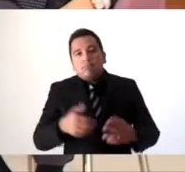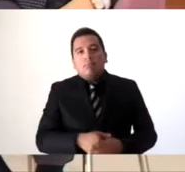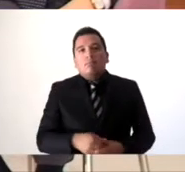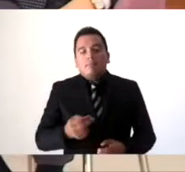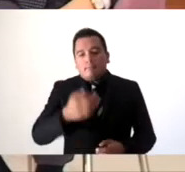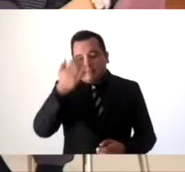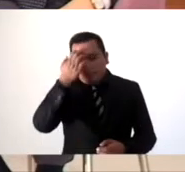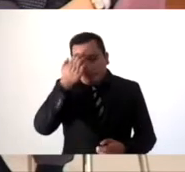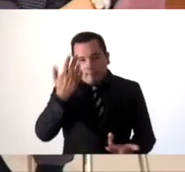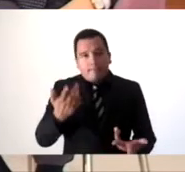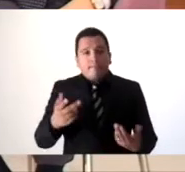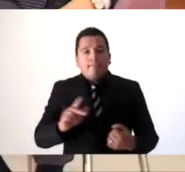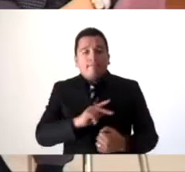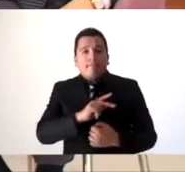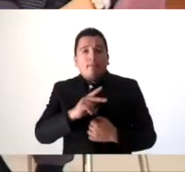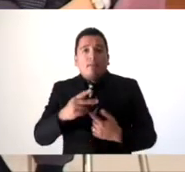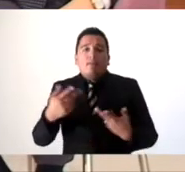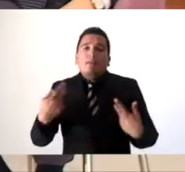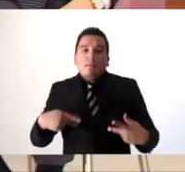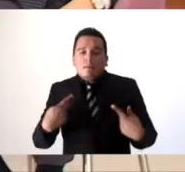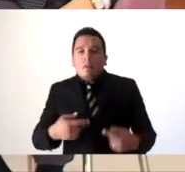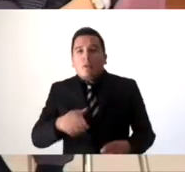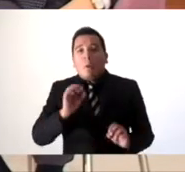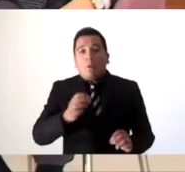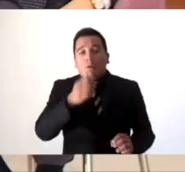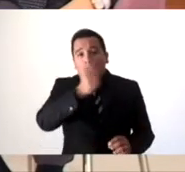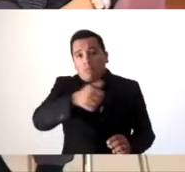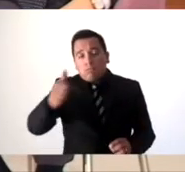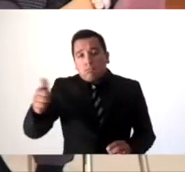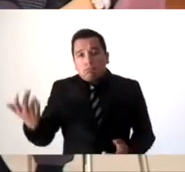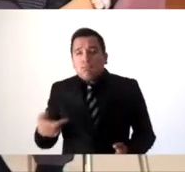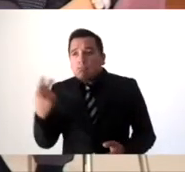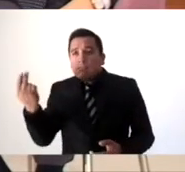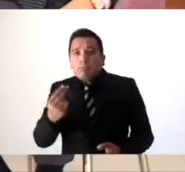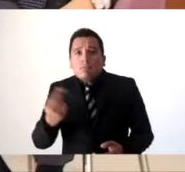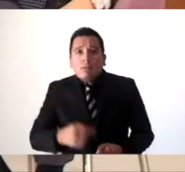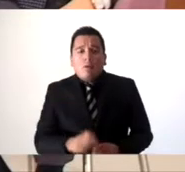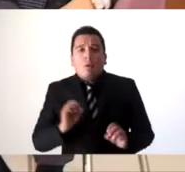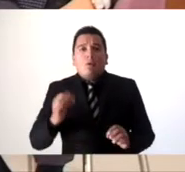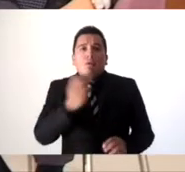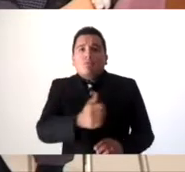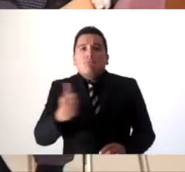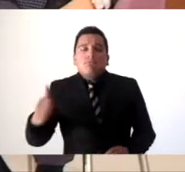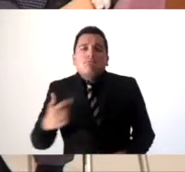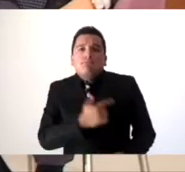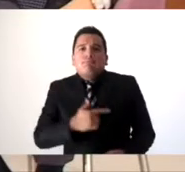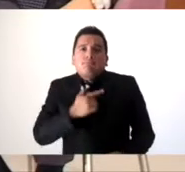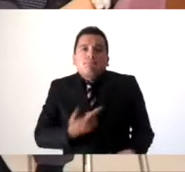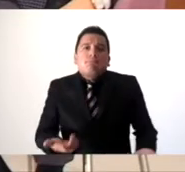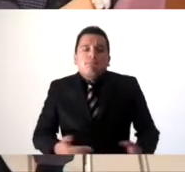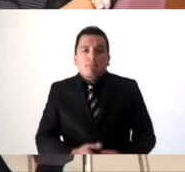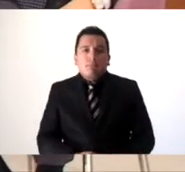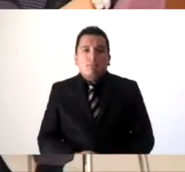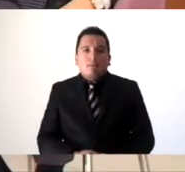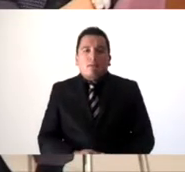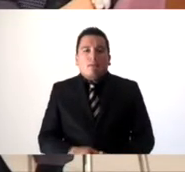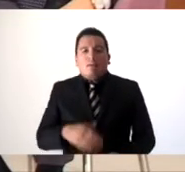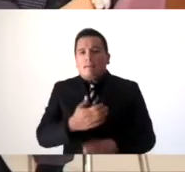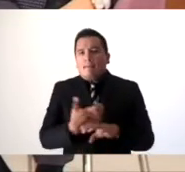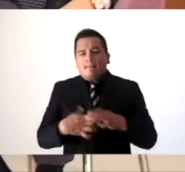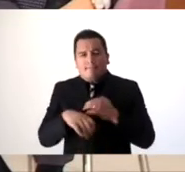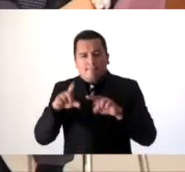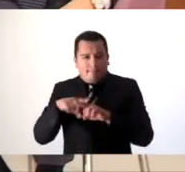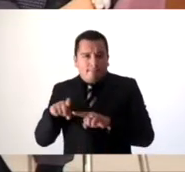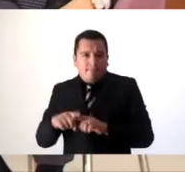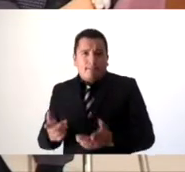organizan sus elecciones, conocen a su población, conocen sus necesidades, conocen su cultura, conocen sus aficiones, conocen sus